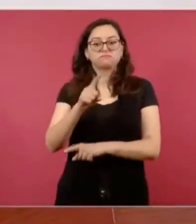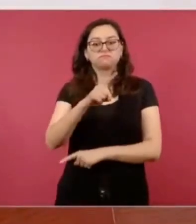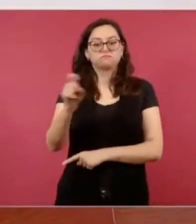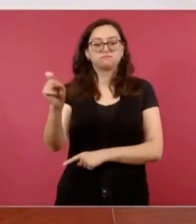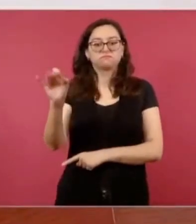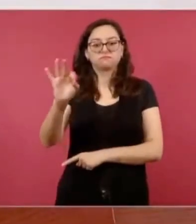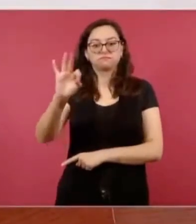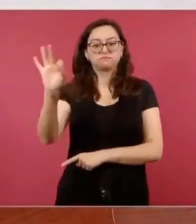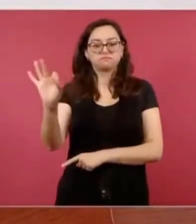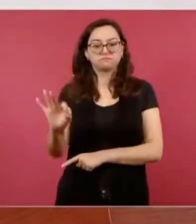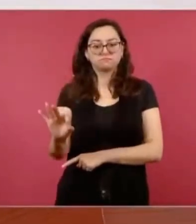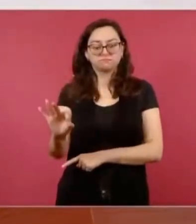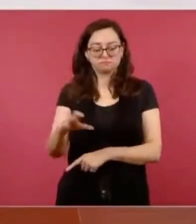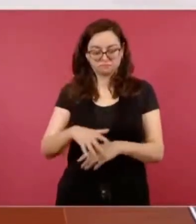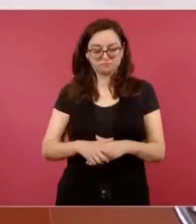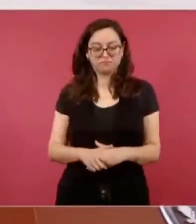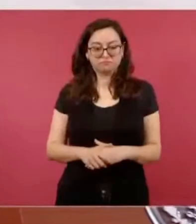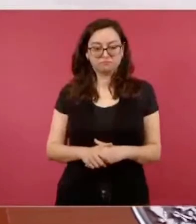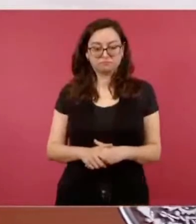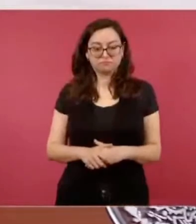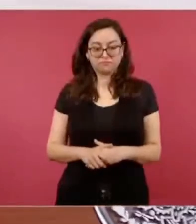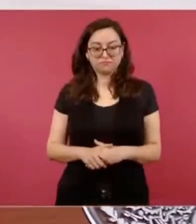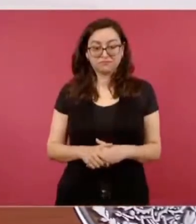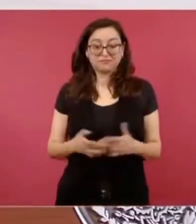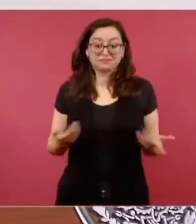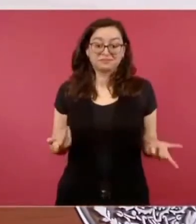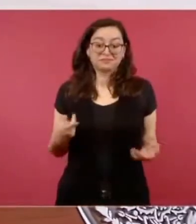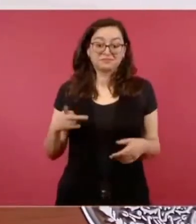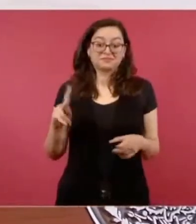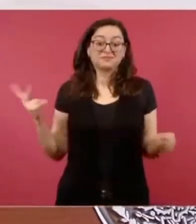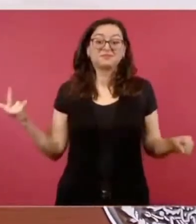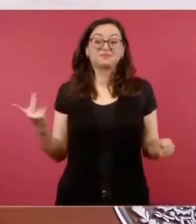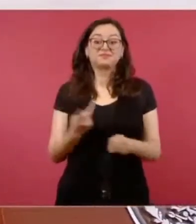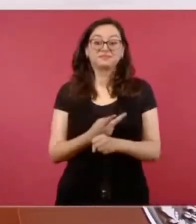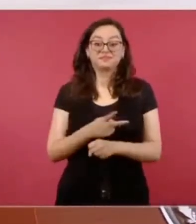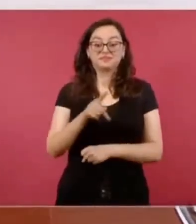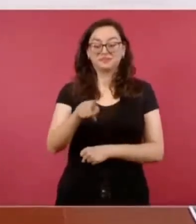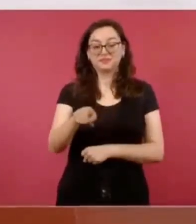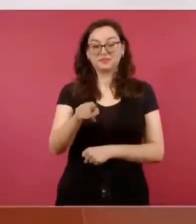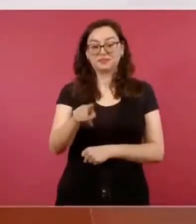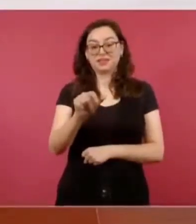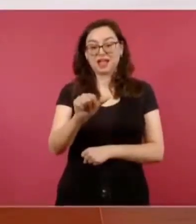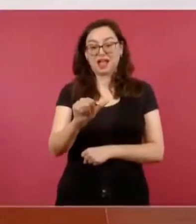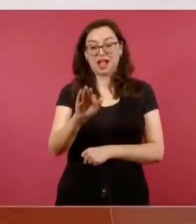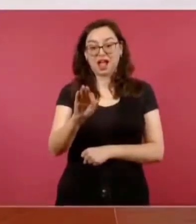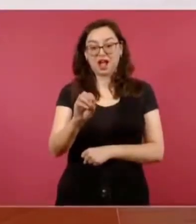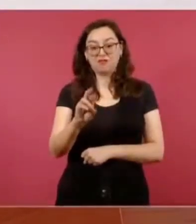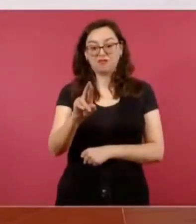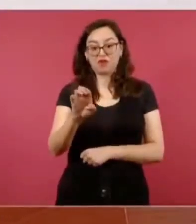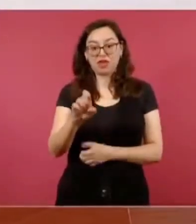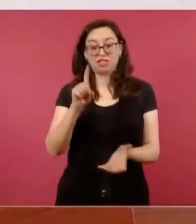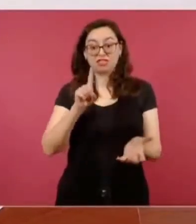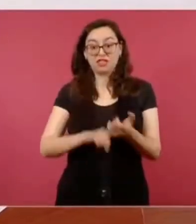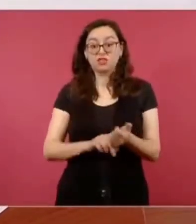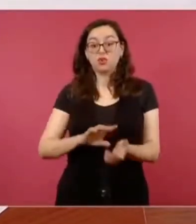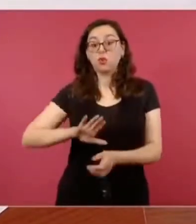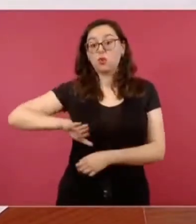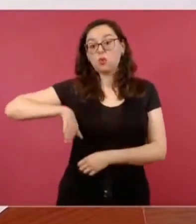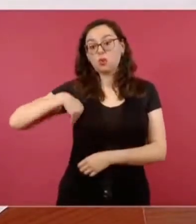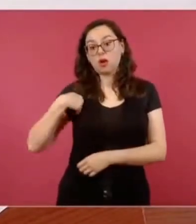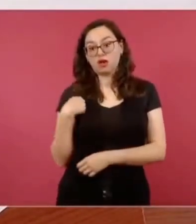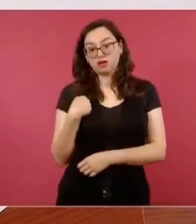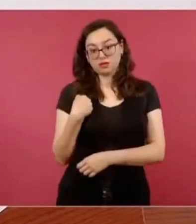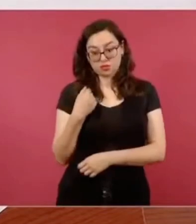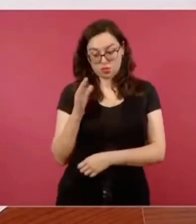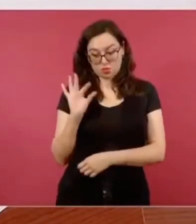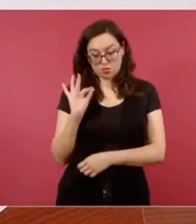¿Qué sucede? Bueno, que tenían 40,000 millones de pesos las Afores y solo